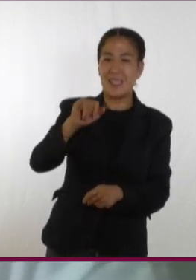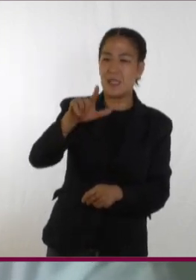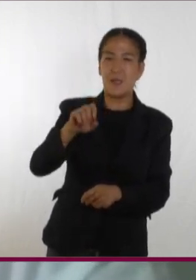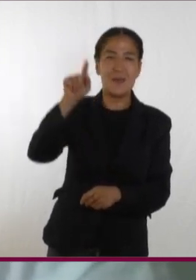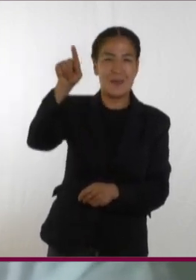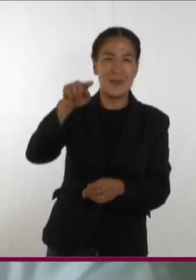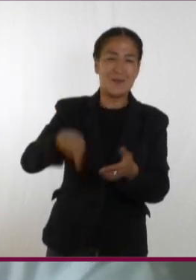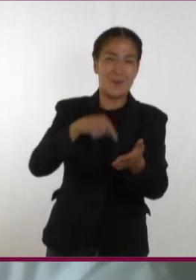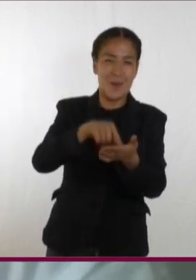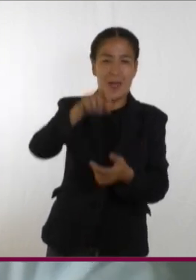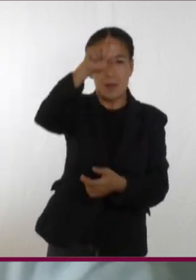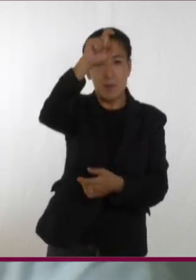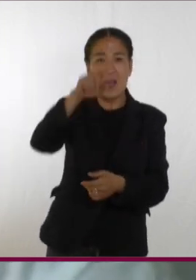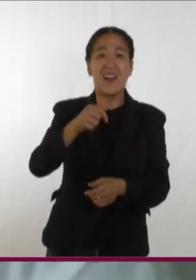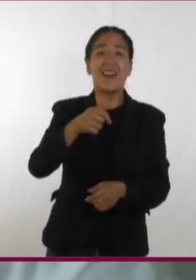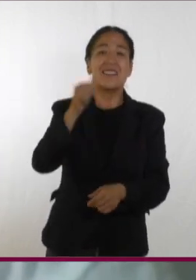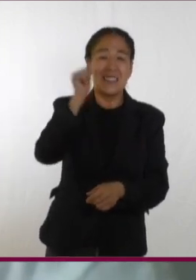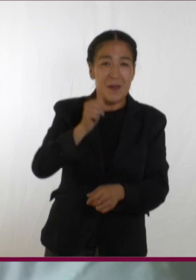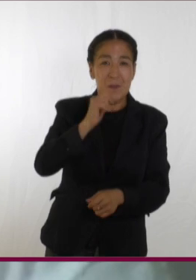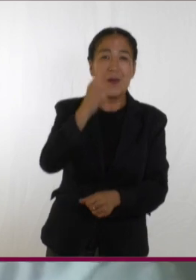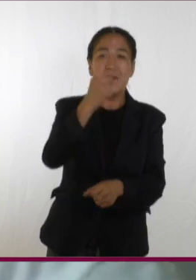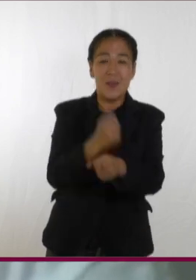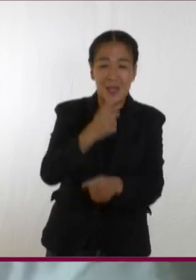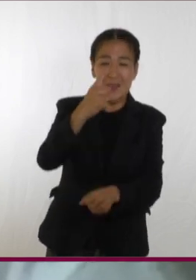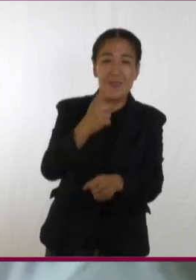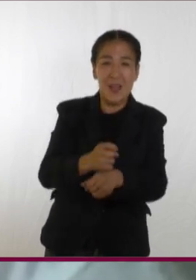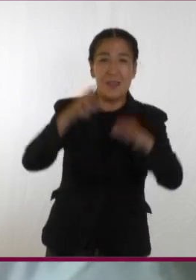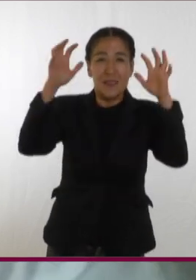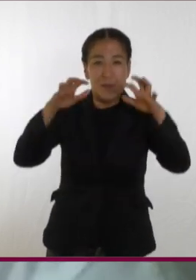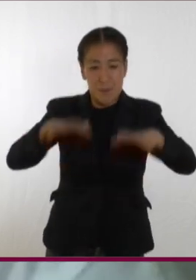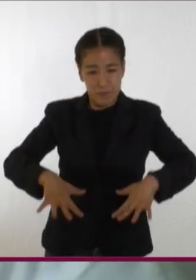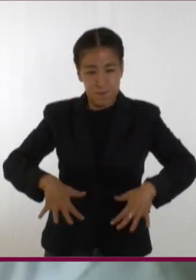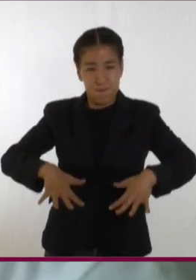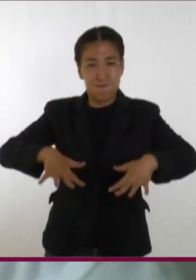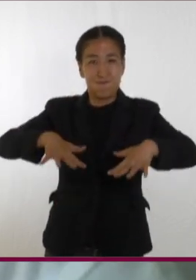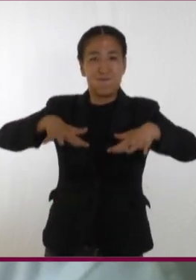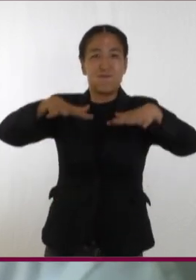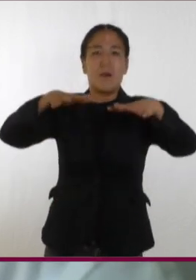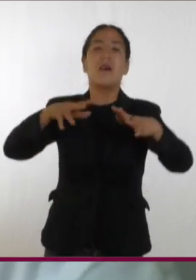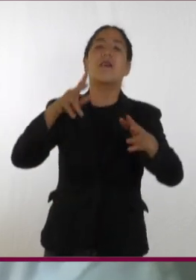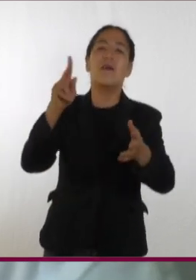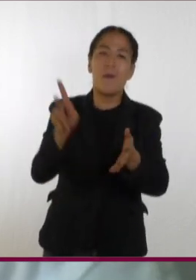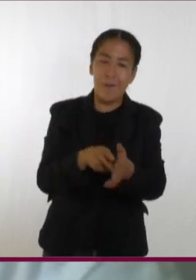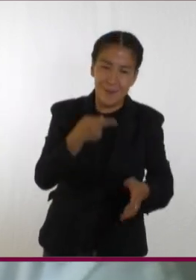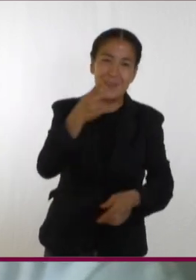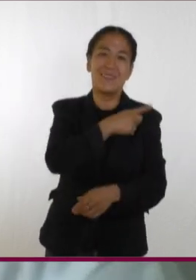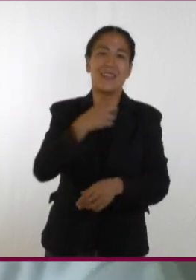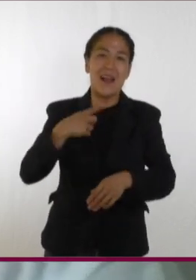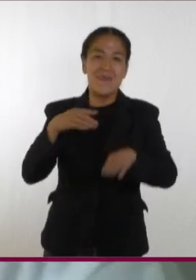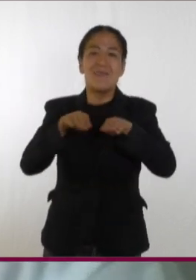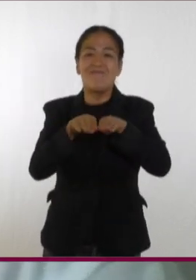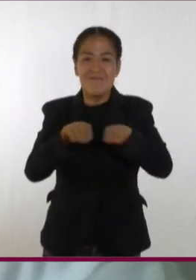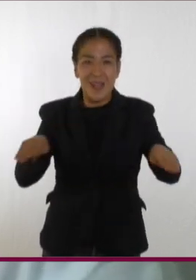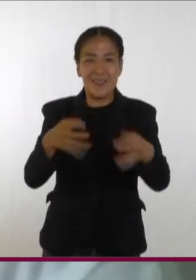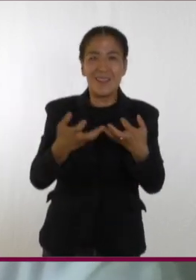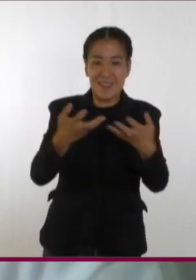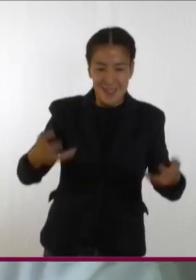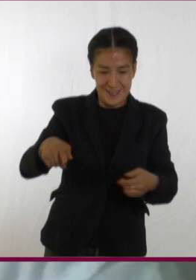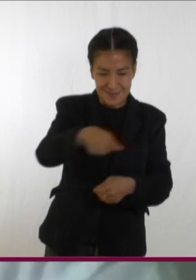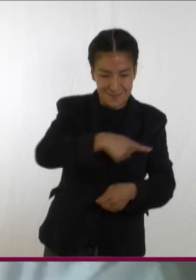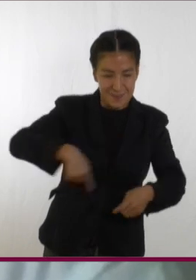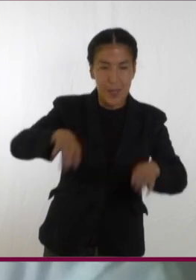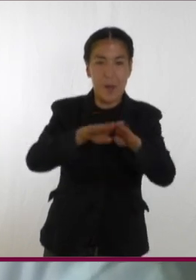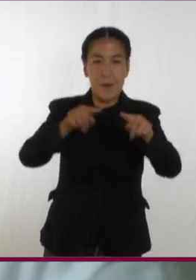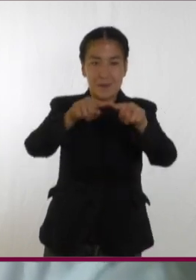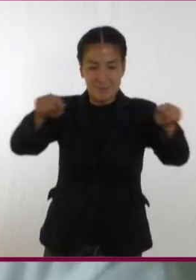El Nilo cada año se inundaba y entonces tenían que volver a medir los